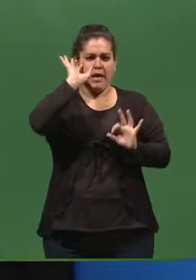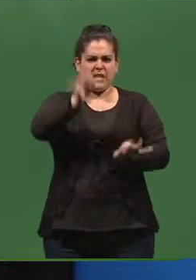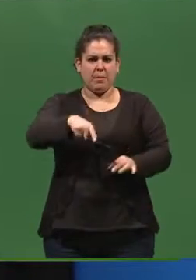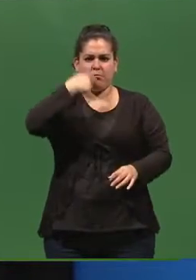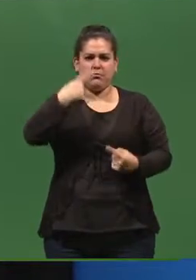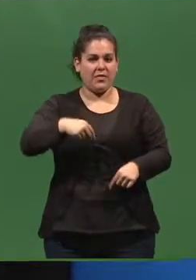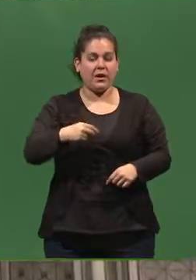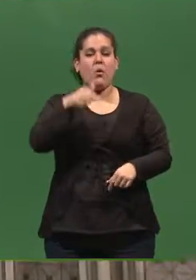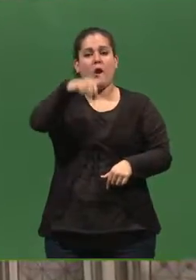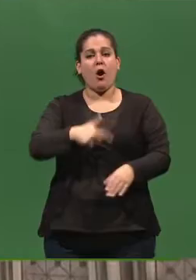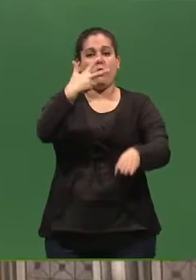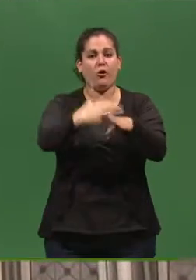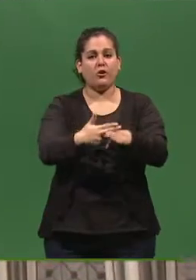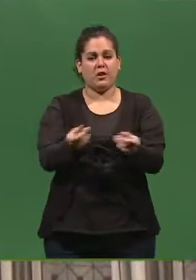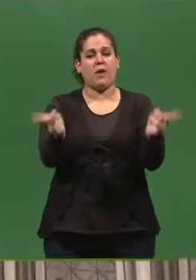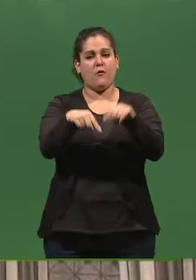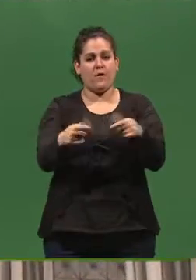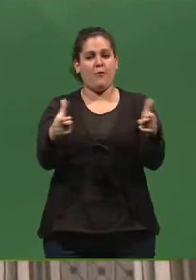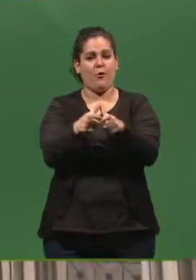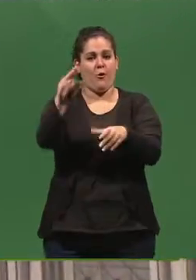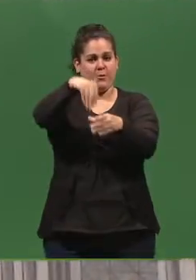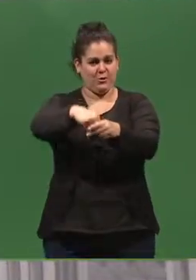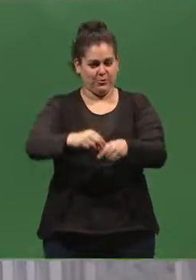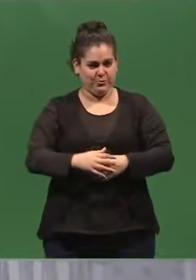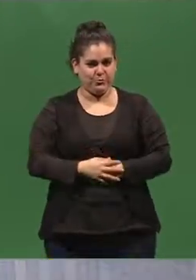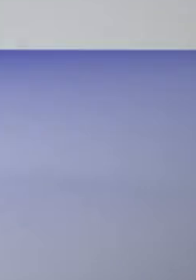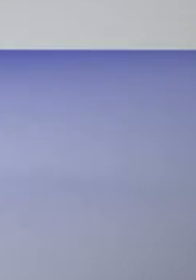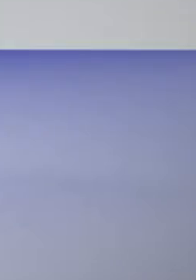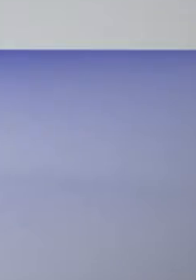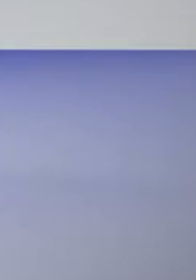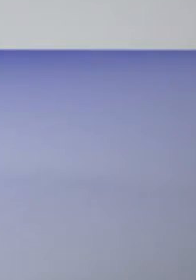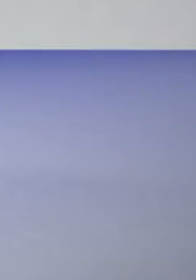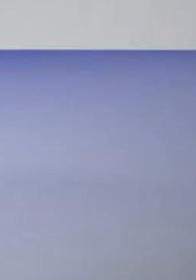Ok, vamos a un corte y ya volvemos. Esto es Proyecto en Comisión.